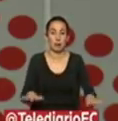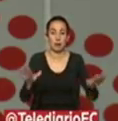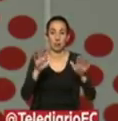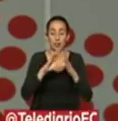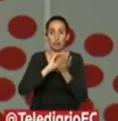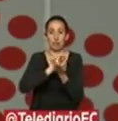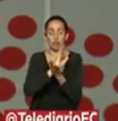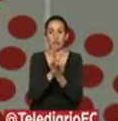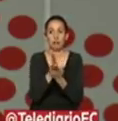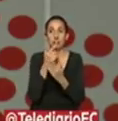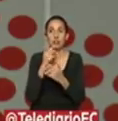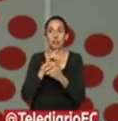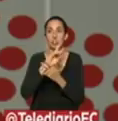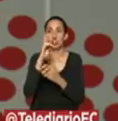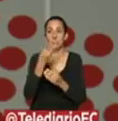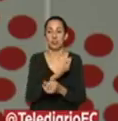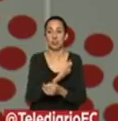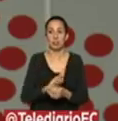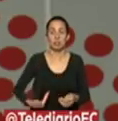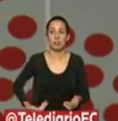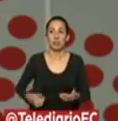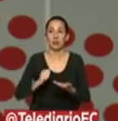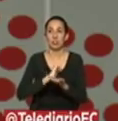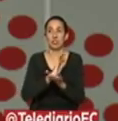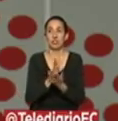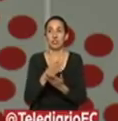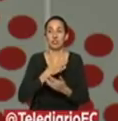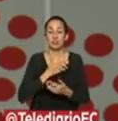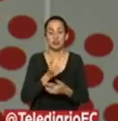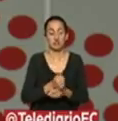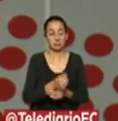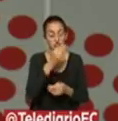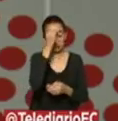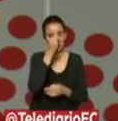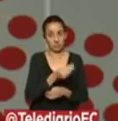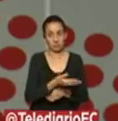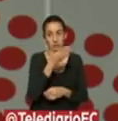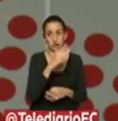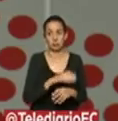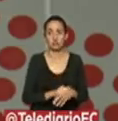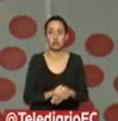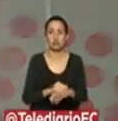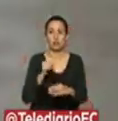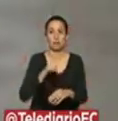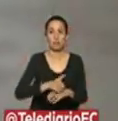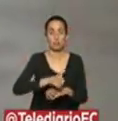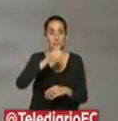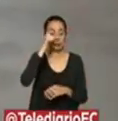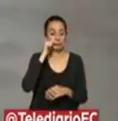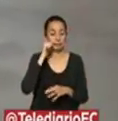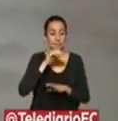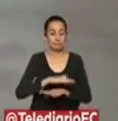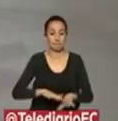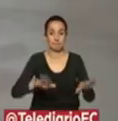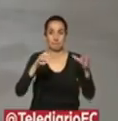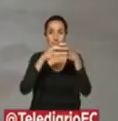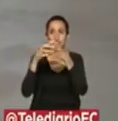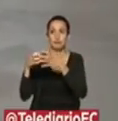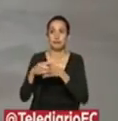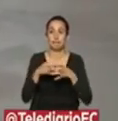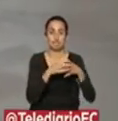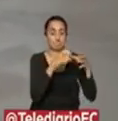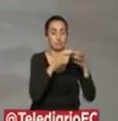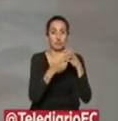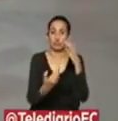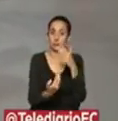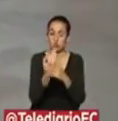Asambleísta, segundo vicepresidente de la Asamblea Nacional, ¿cómo está? Bienvenido, gracias por acompañarnos. Ayer ya se dio la conformación de las comisiones. ¿Hay